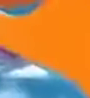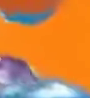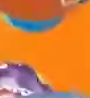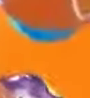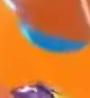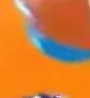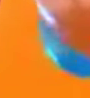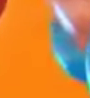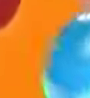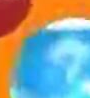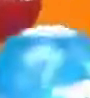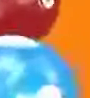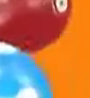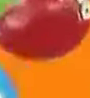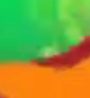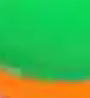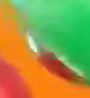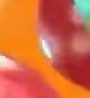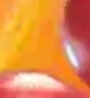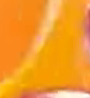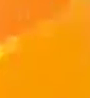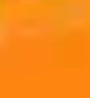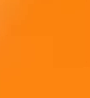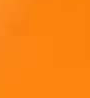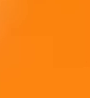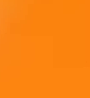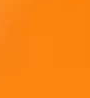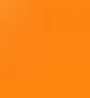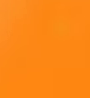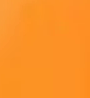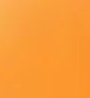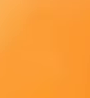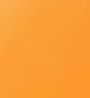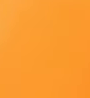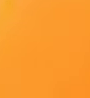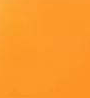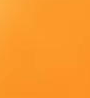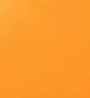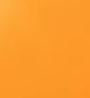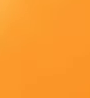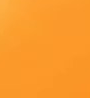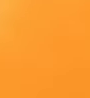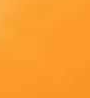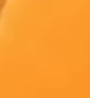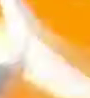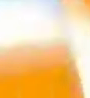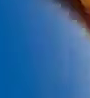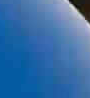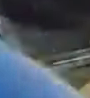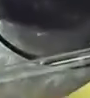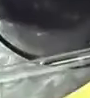confianza de cumplir tus sueños. Bienvenidos al sorteo Loto.